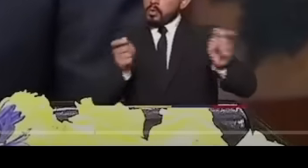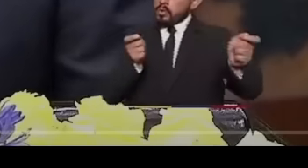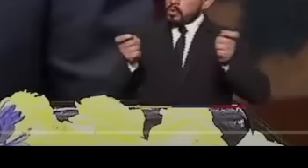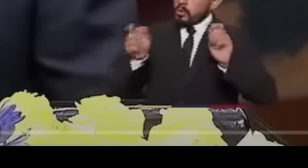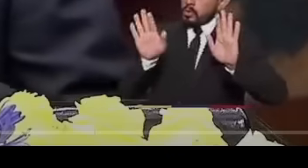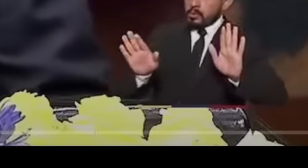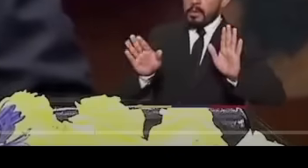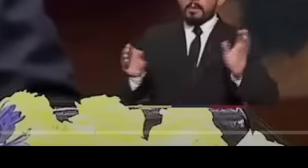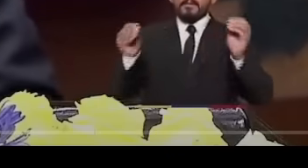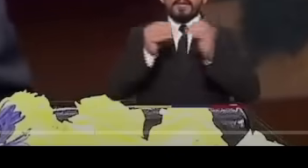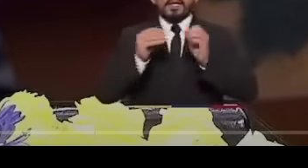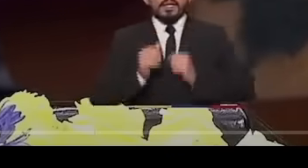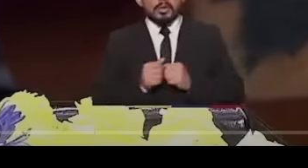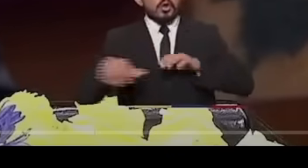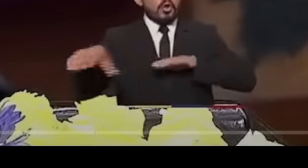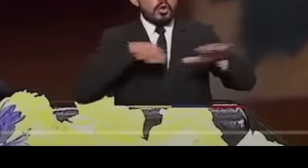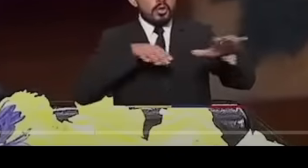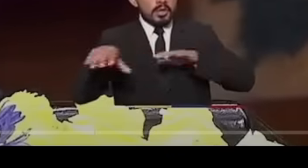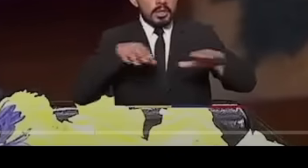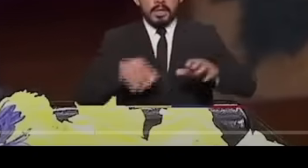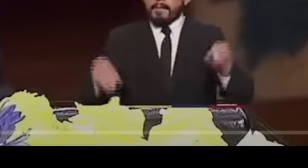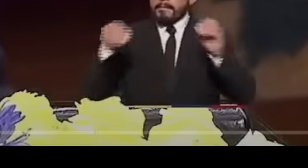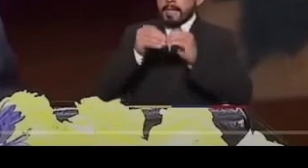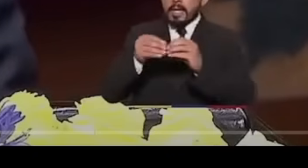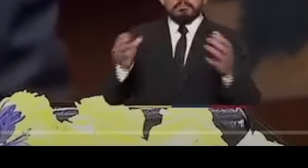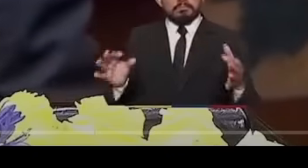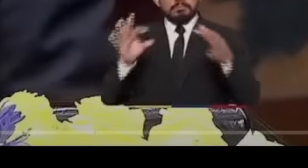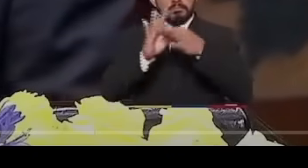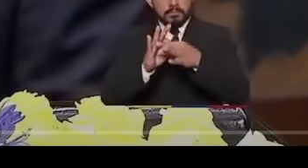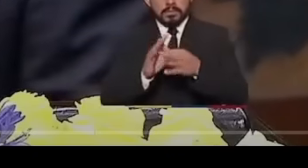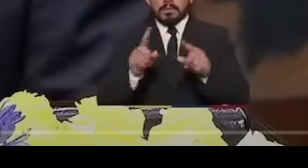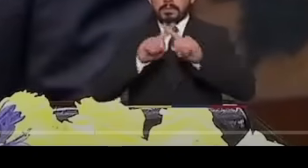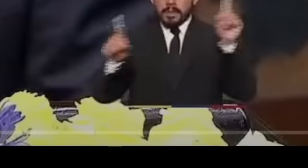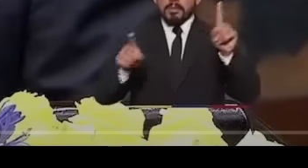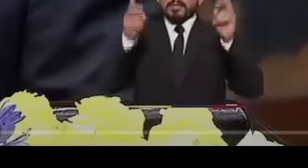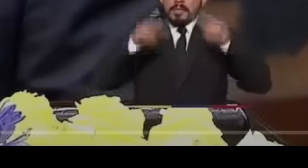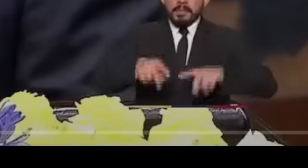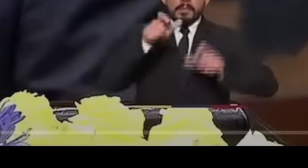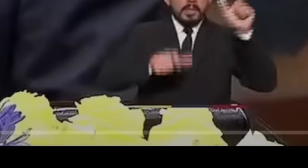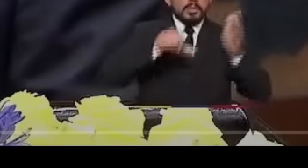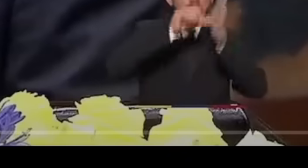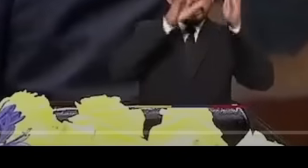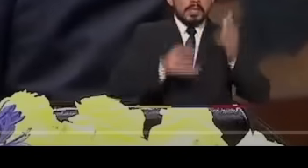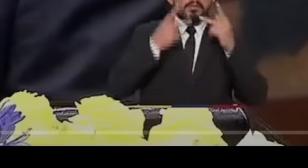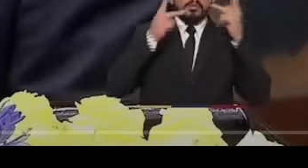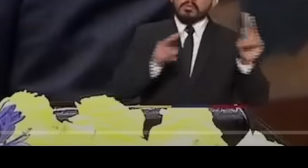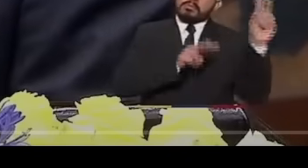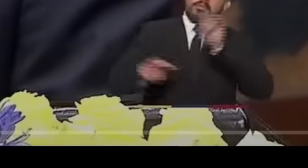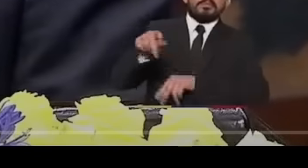Deben coordinarse y complementarse y deben estar sujetos al escrutinio ciudadano y a la evaluación pública de su